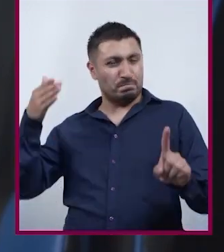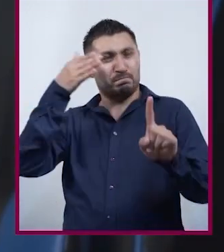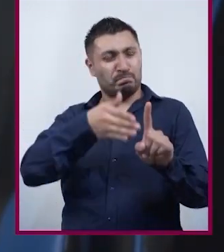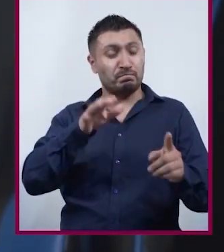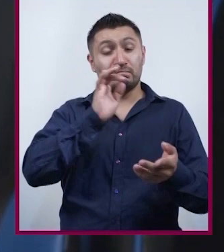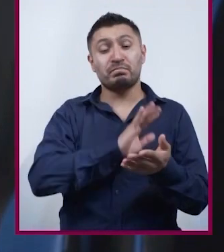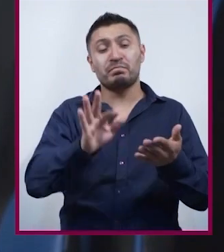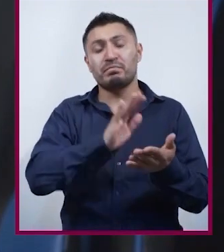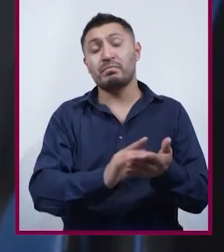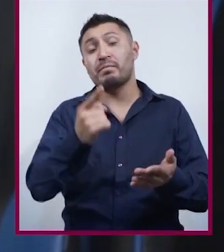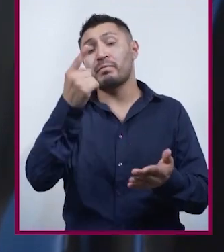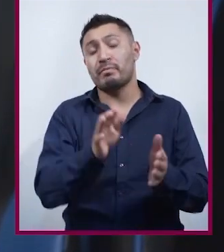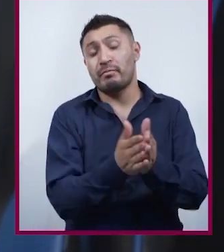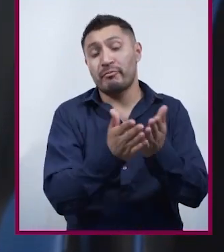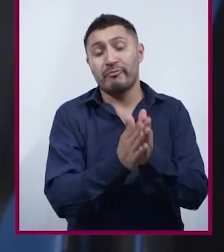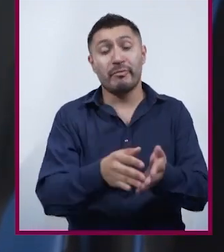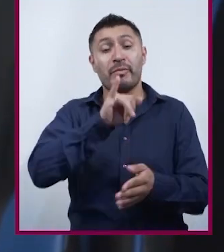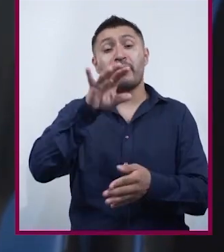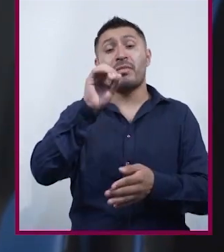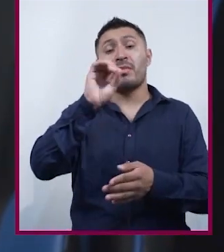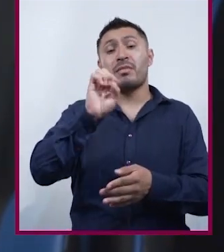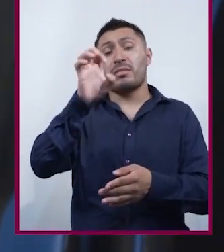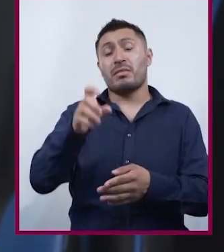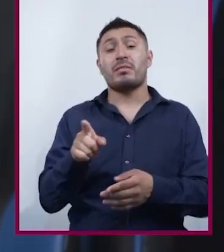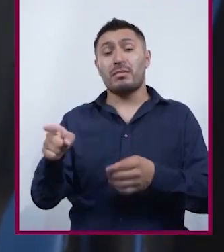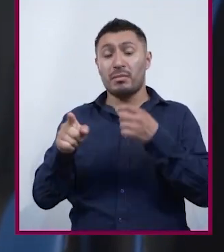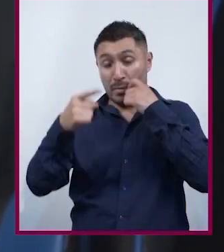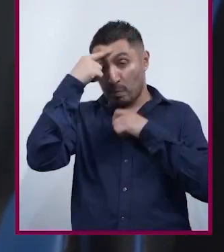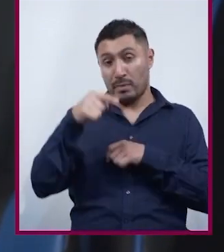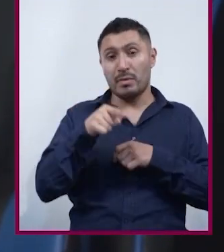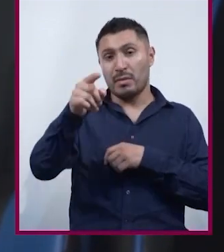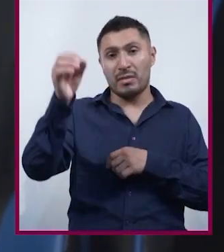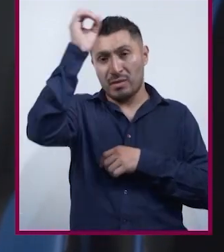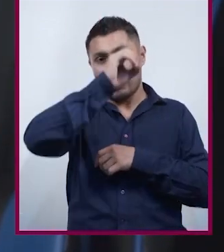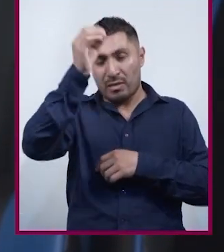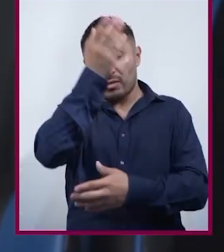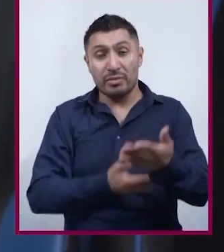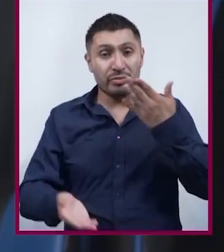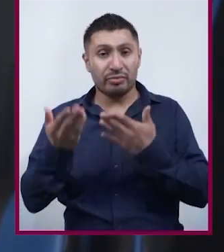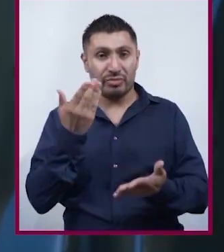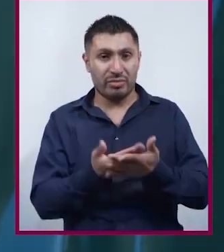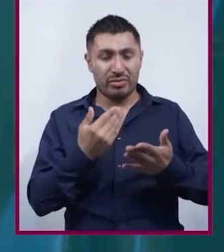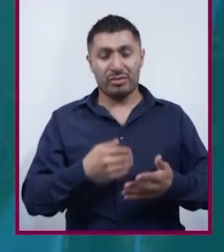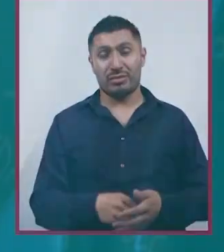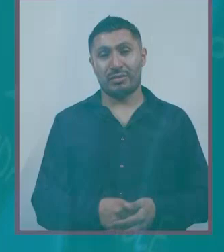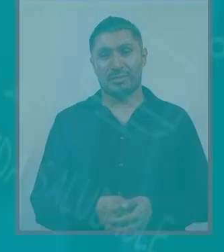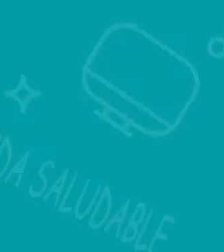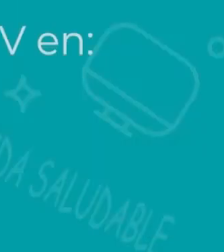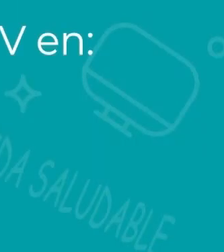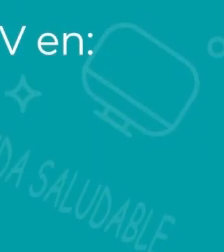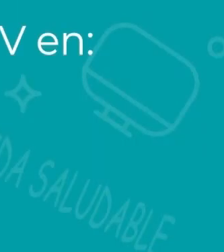no sin antes retarte a leer una de las obras de José Vasconcelos, para que nos compartas tu opinión.